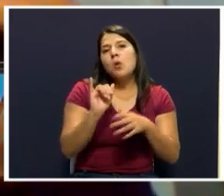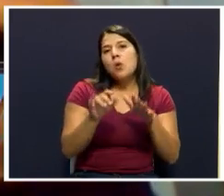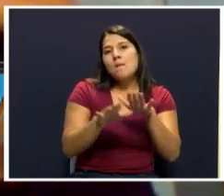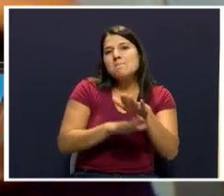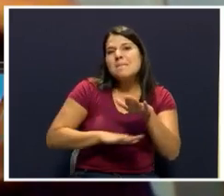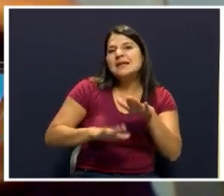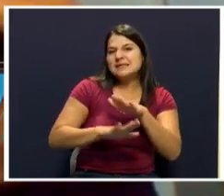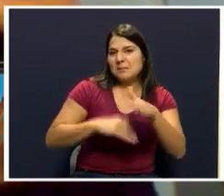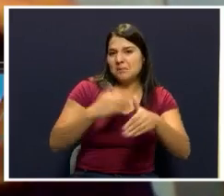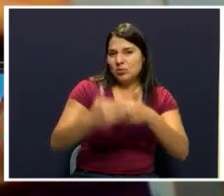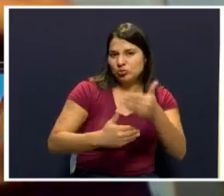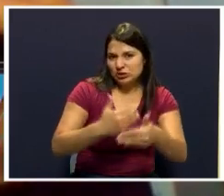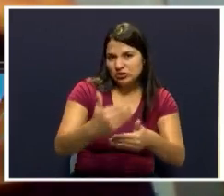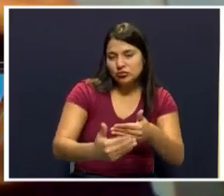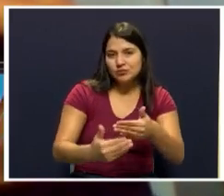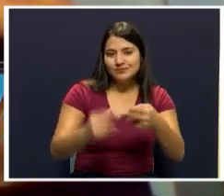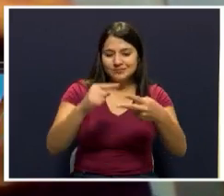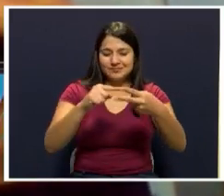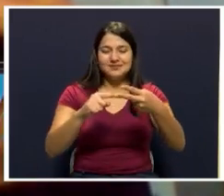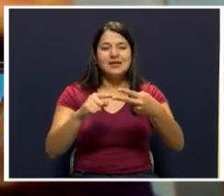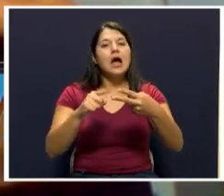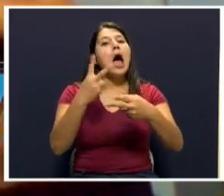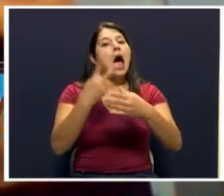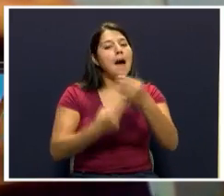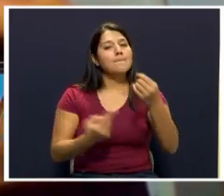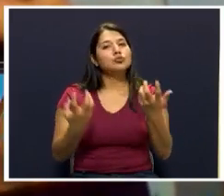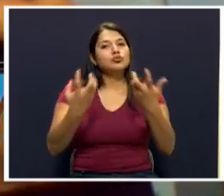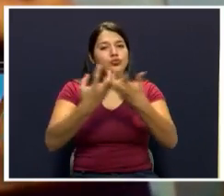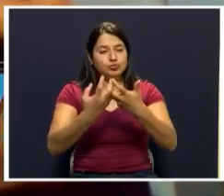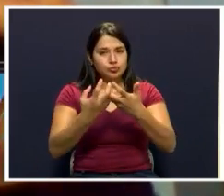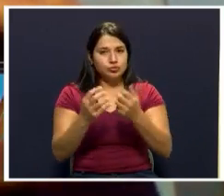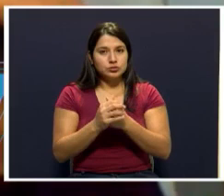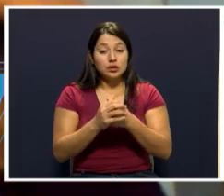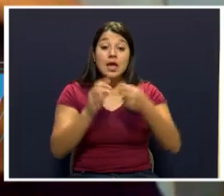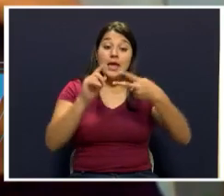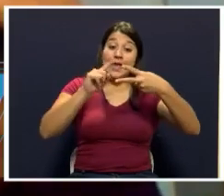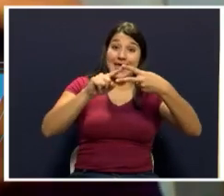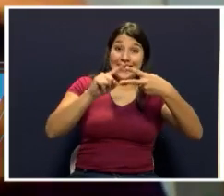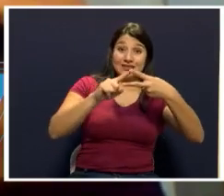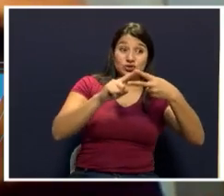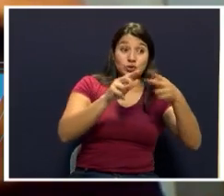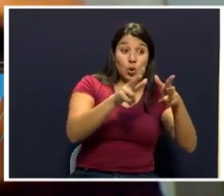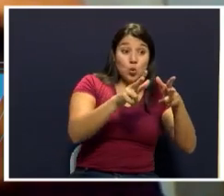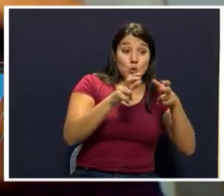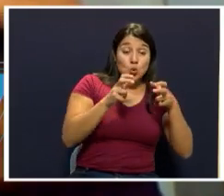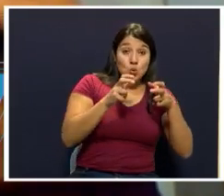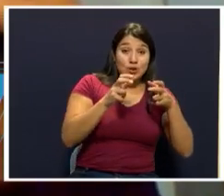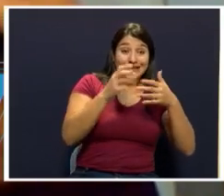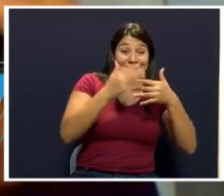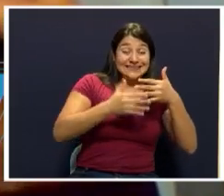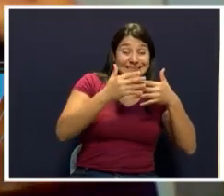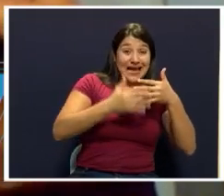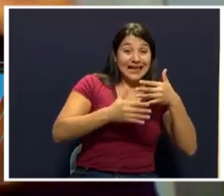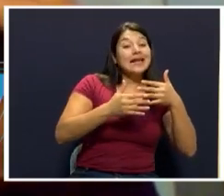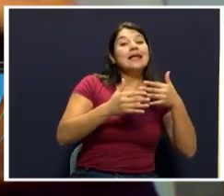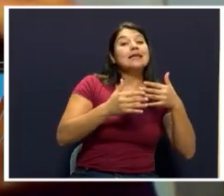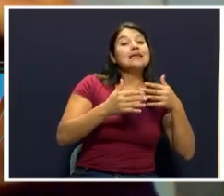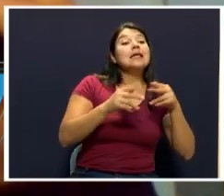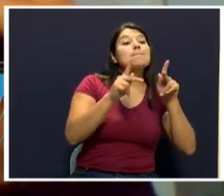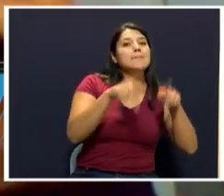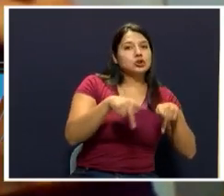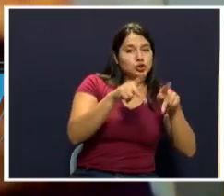Depende, en el caso de los anticuerpos de origen humano, una vez que se tengan las donaciones